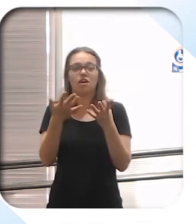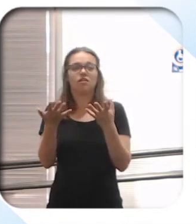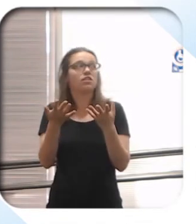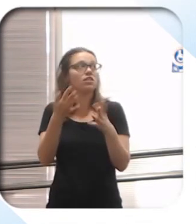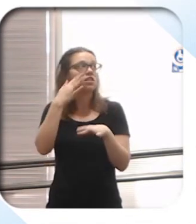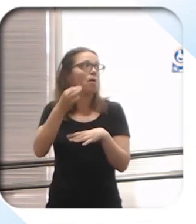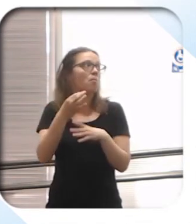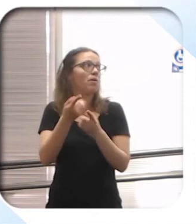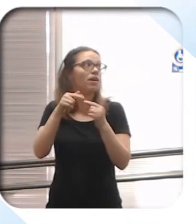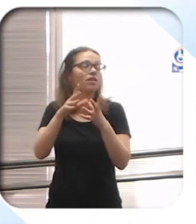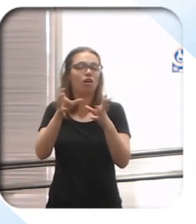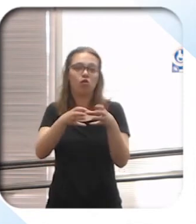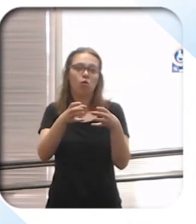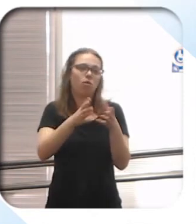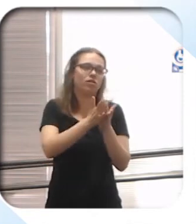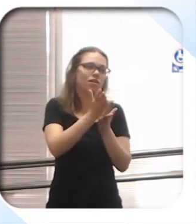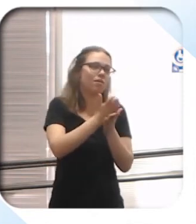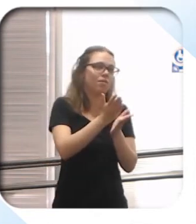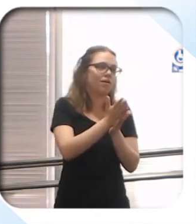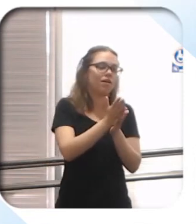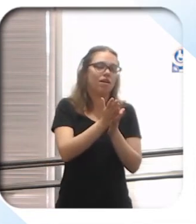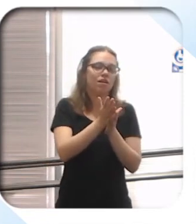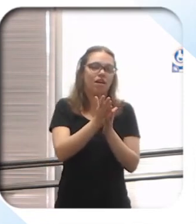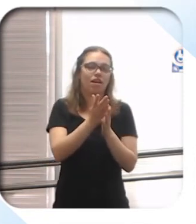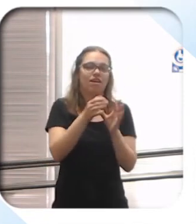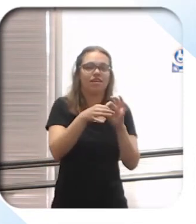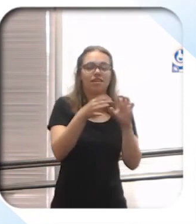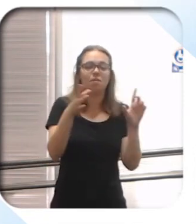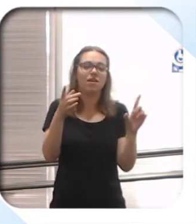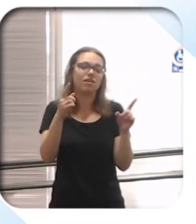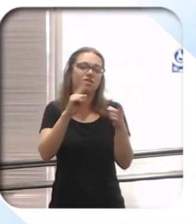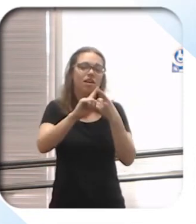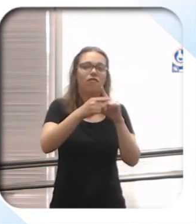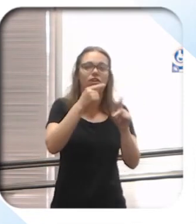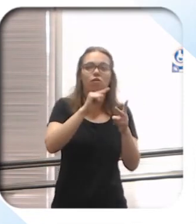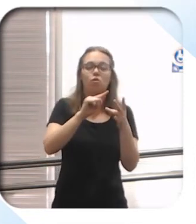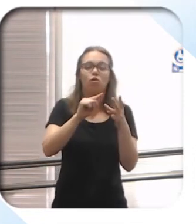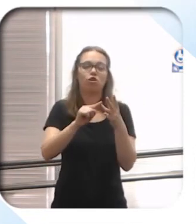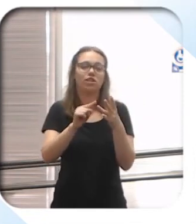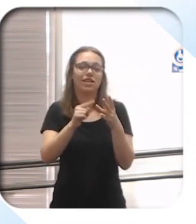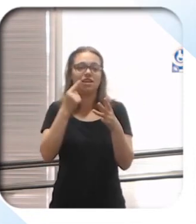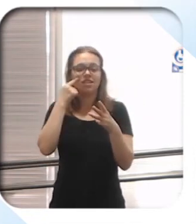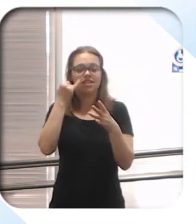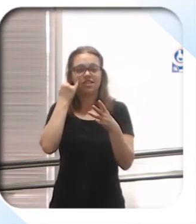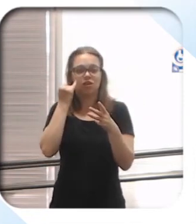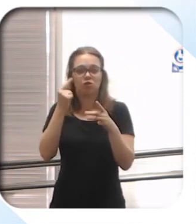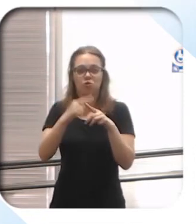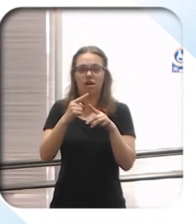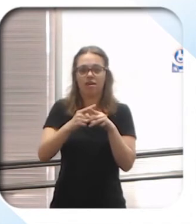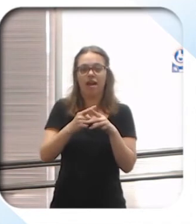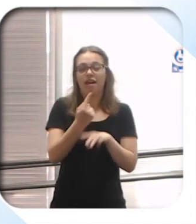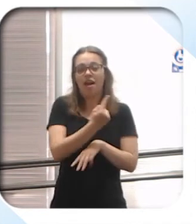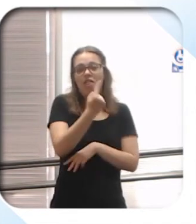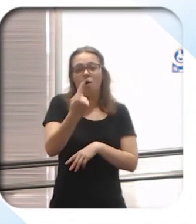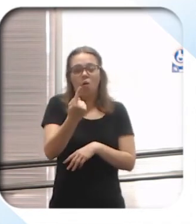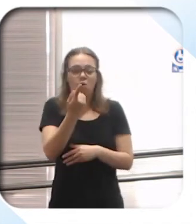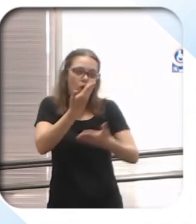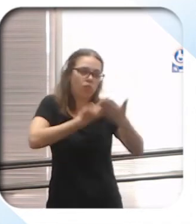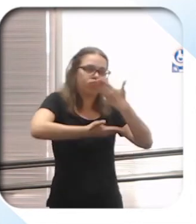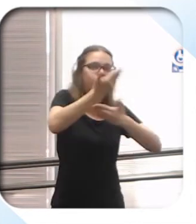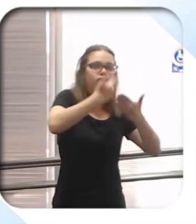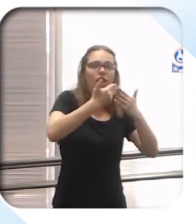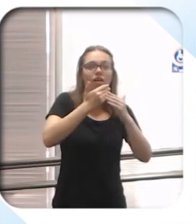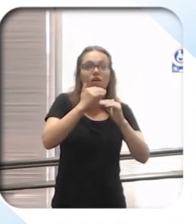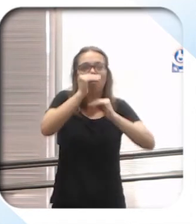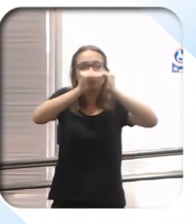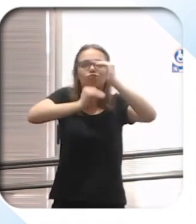siempre presentes en este grupo: independencia, vínculos y sexualidad. Cada joven aporta y crece como